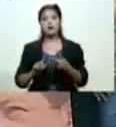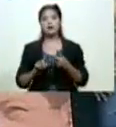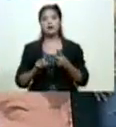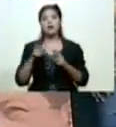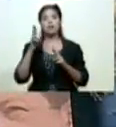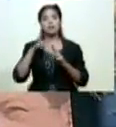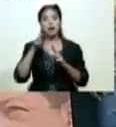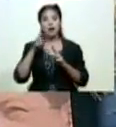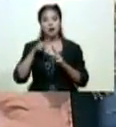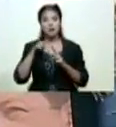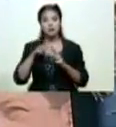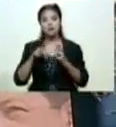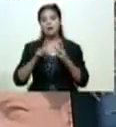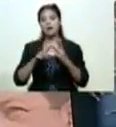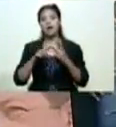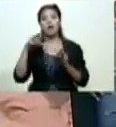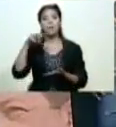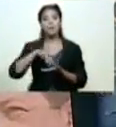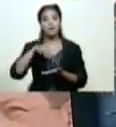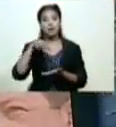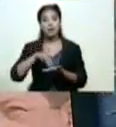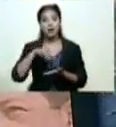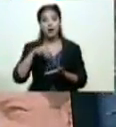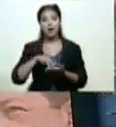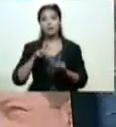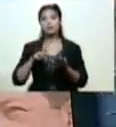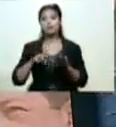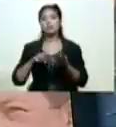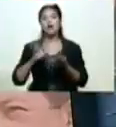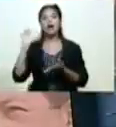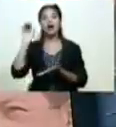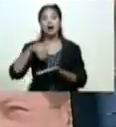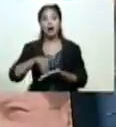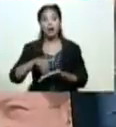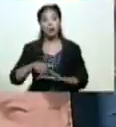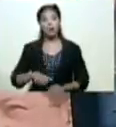en Táchira, en Miranda, en Aragua,